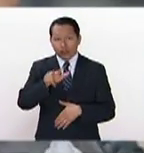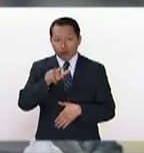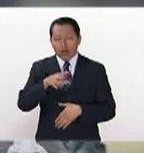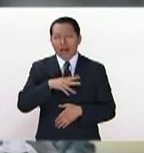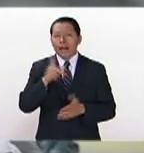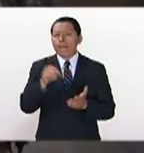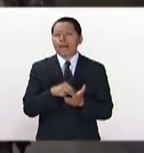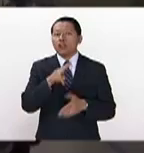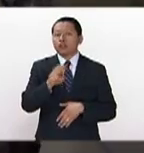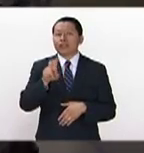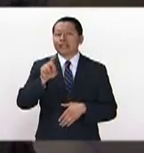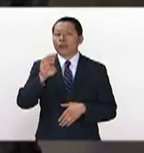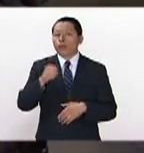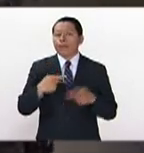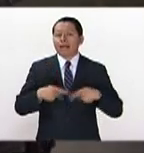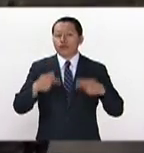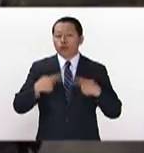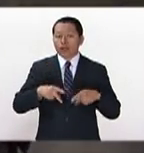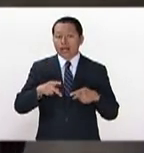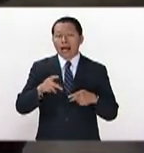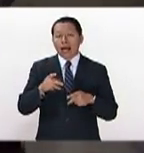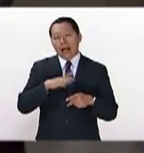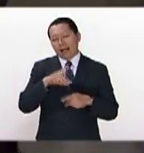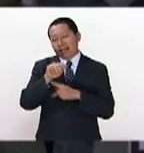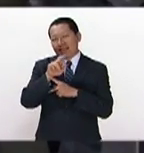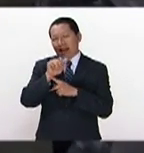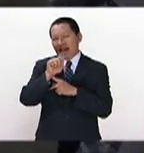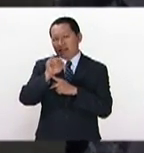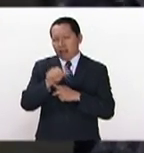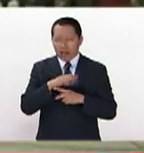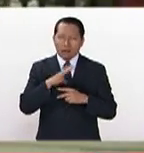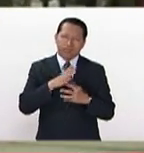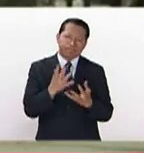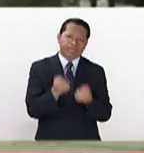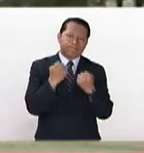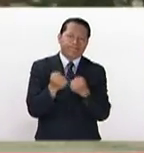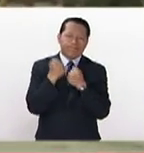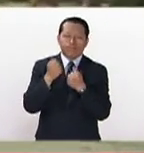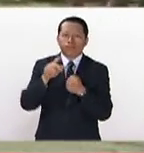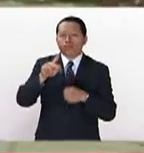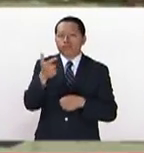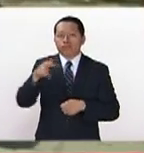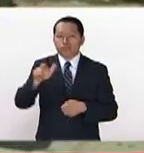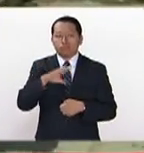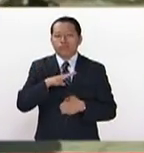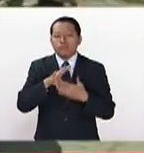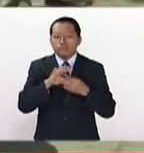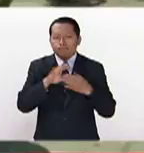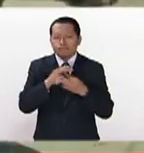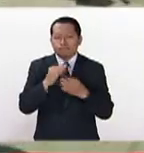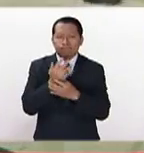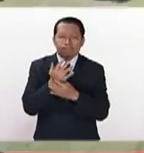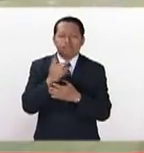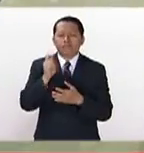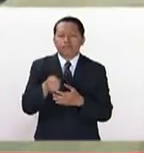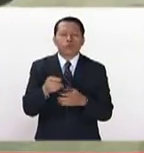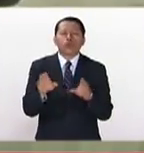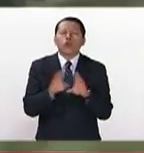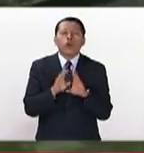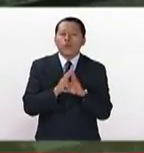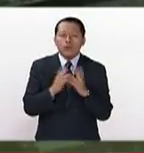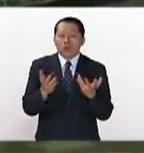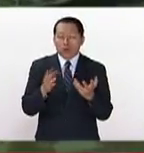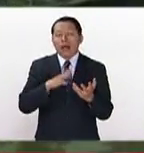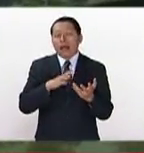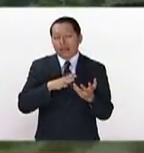rescatadas 1.239 personas víctimas de trata. La Procuraduría General de la República informó que esto se logró gracias